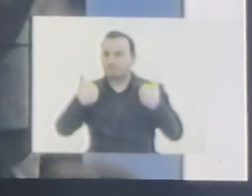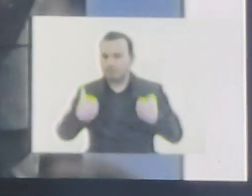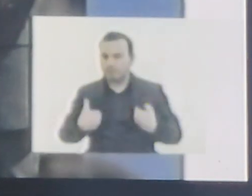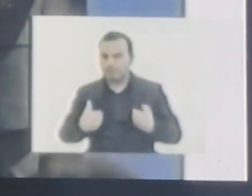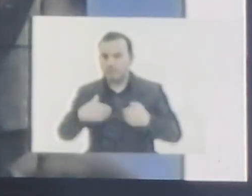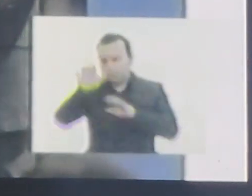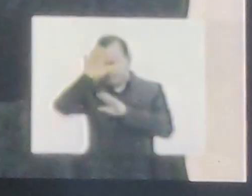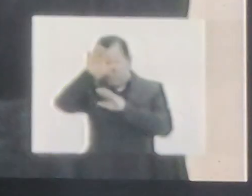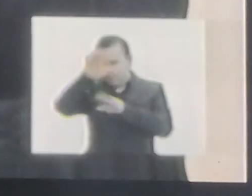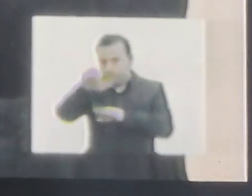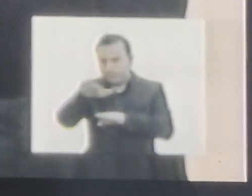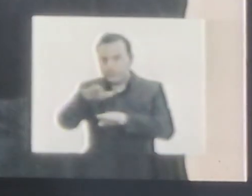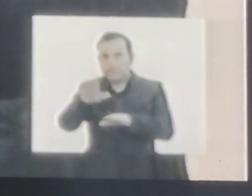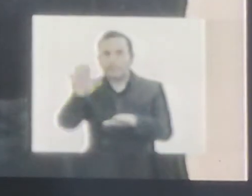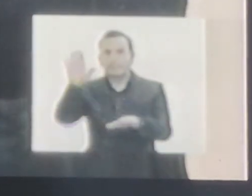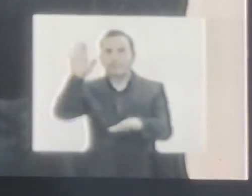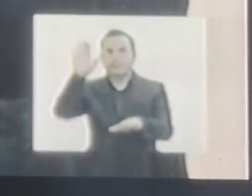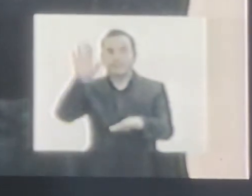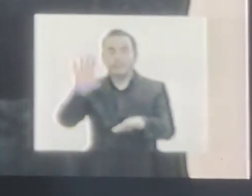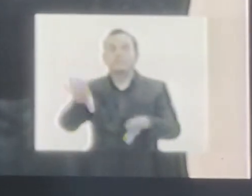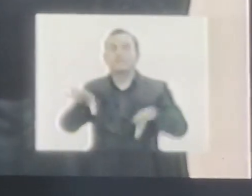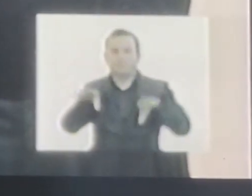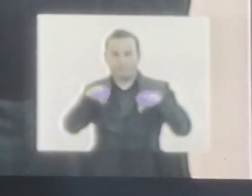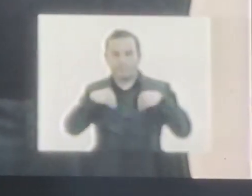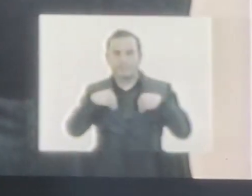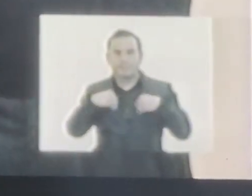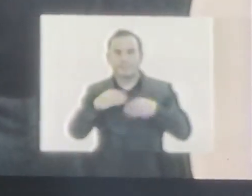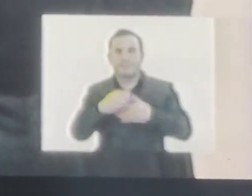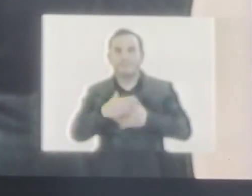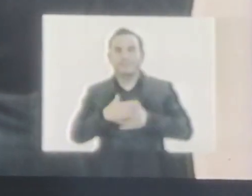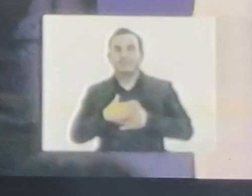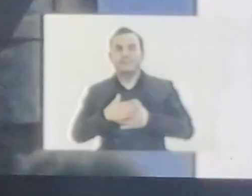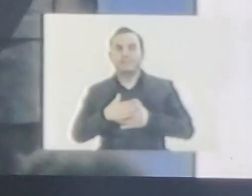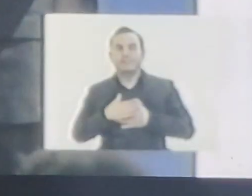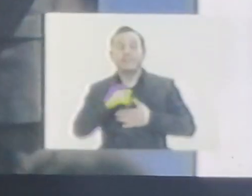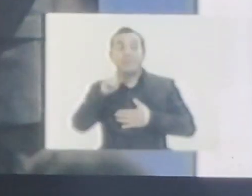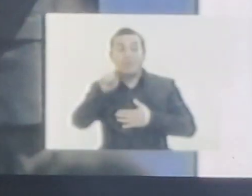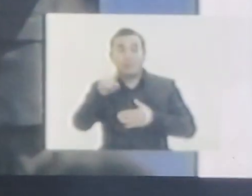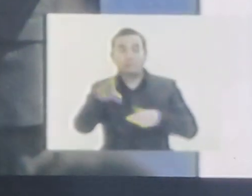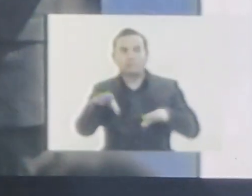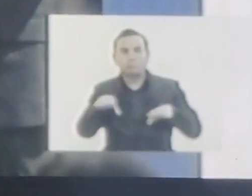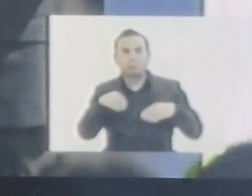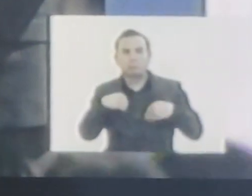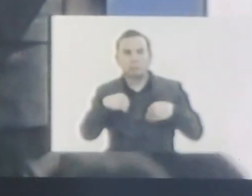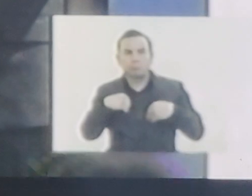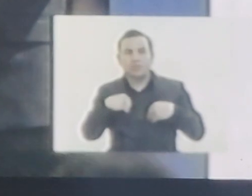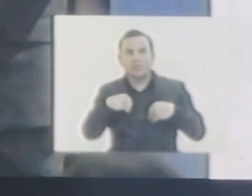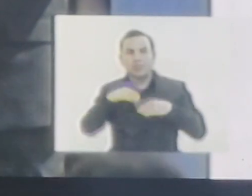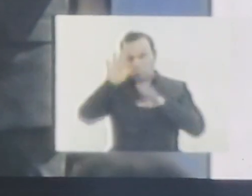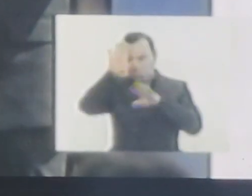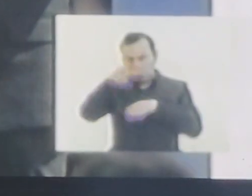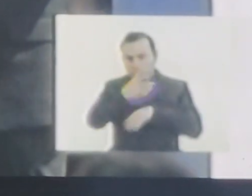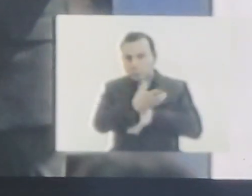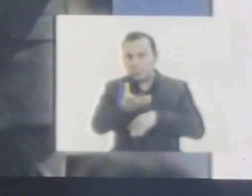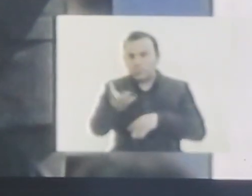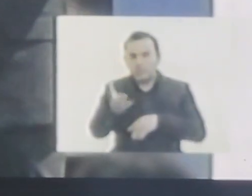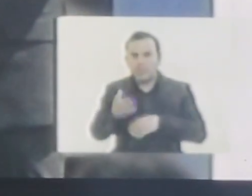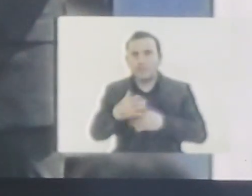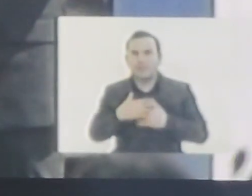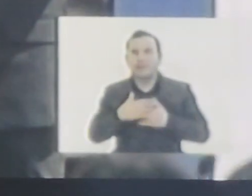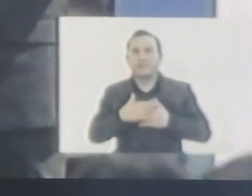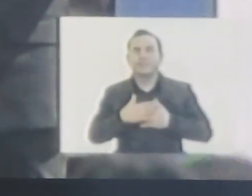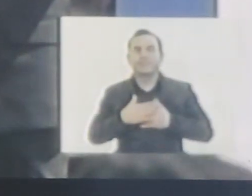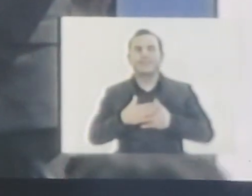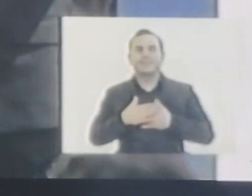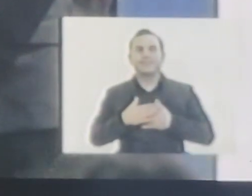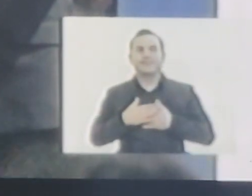Carta Magna? Sí, lo juro. Si así lo hiciere, que la patria lo premie, y si no, que ella